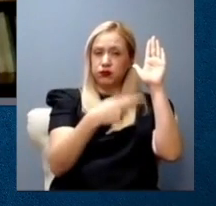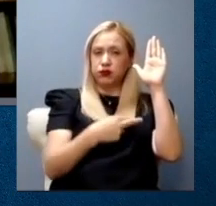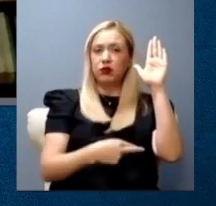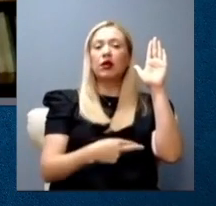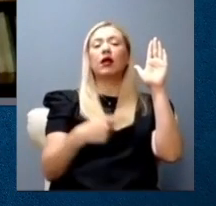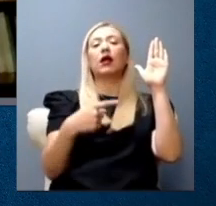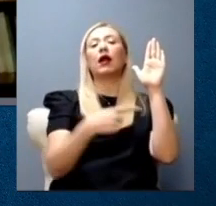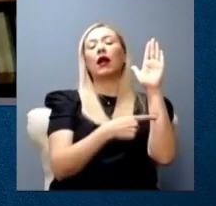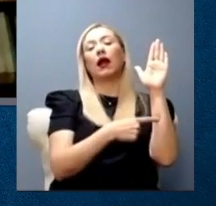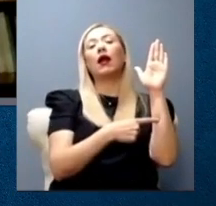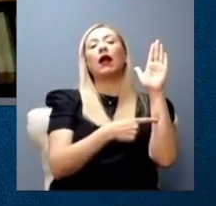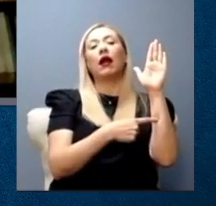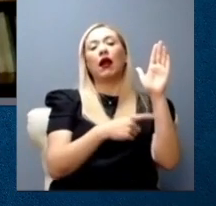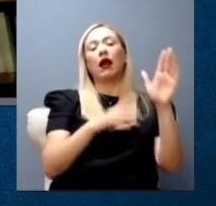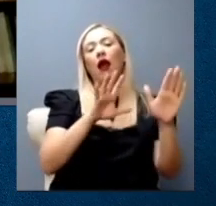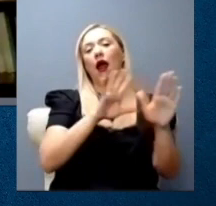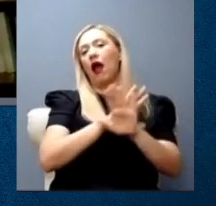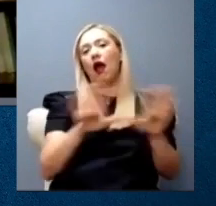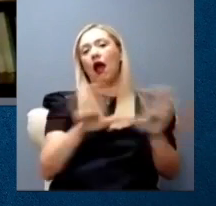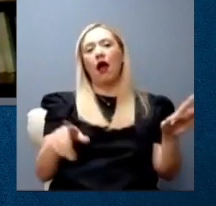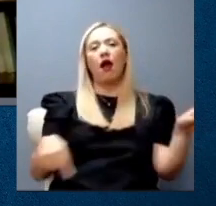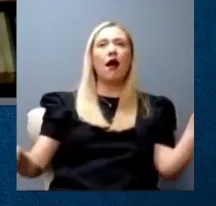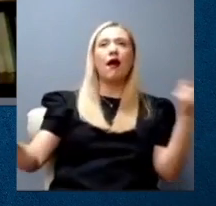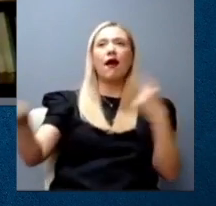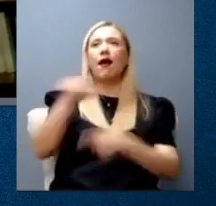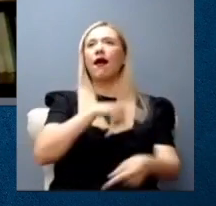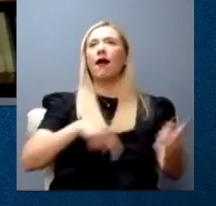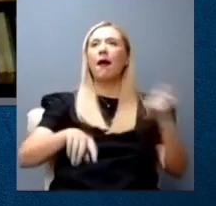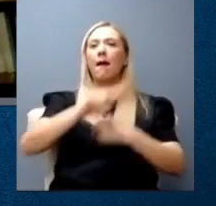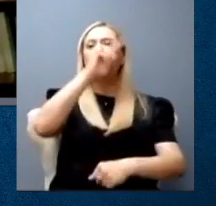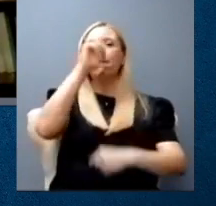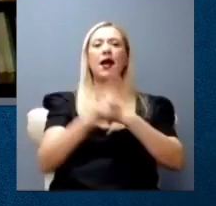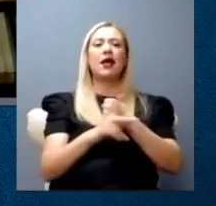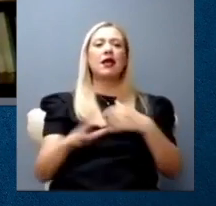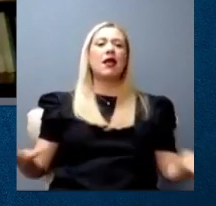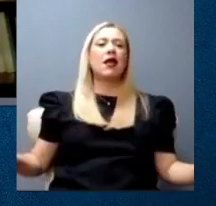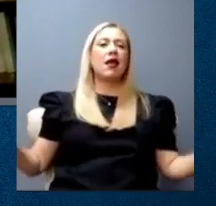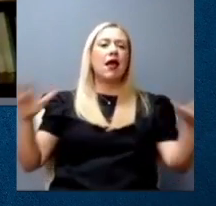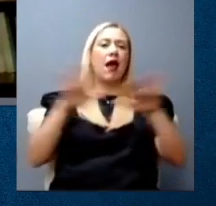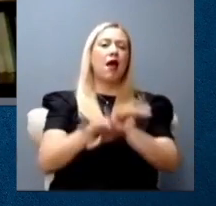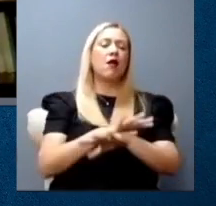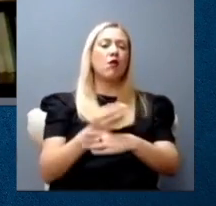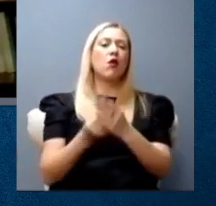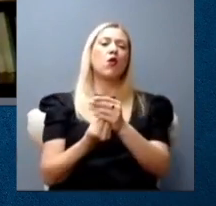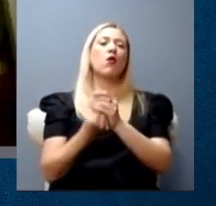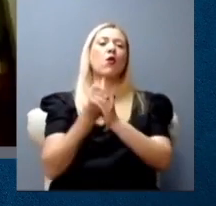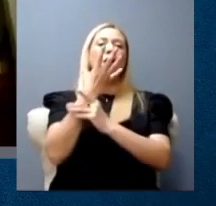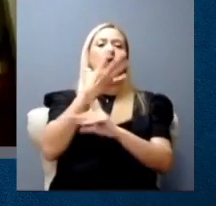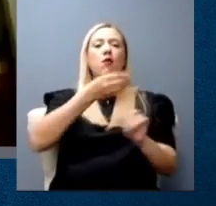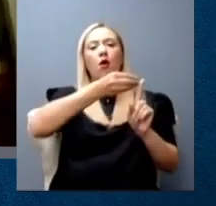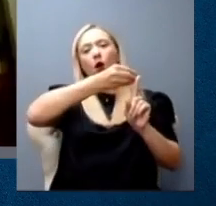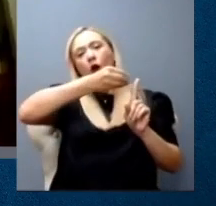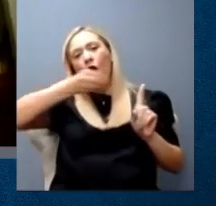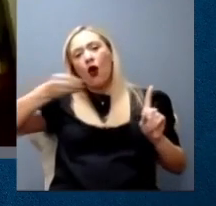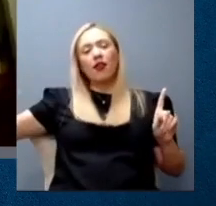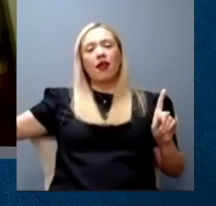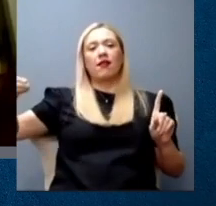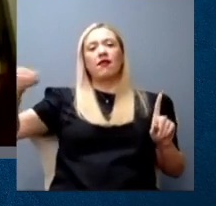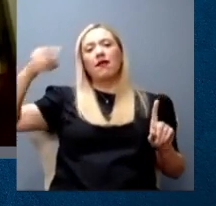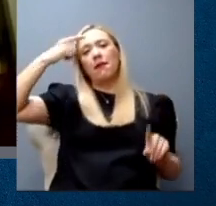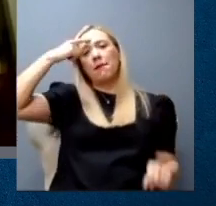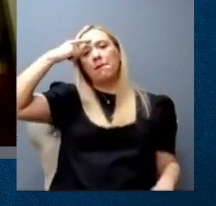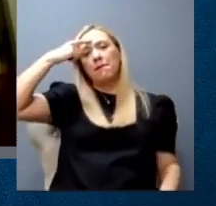vino a sustituir a la Sociedad de las Naciones y que estableció un nuevo orden internacional